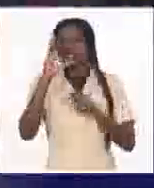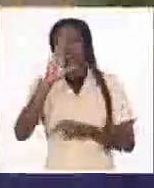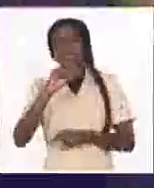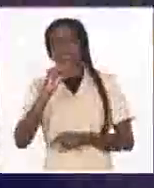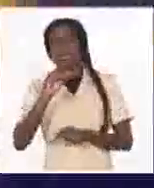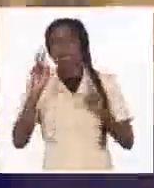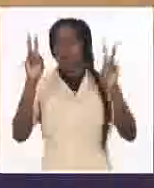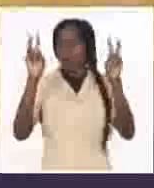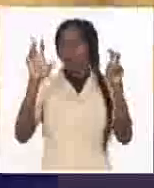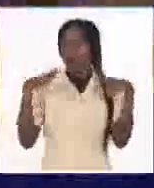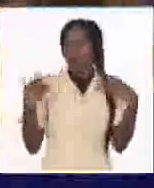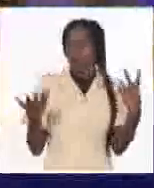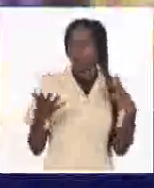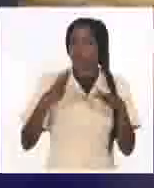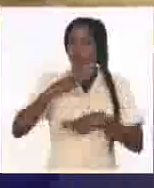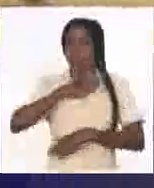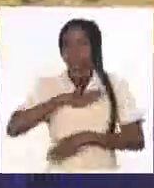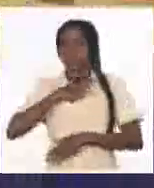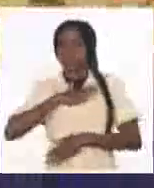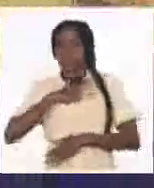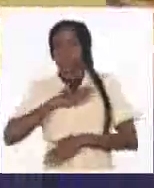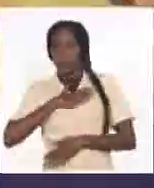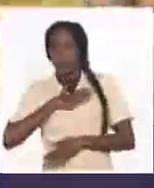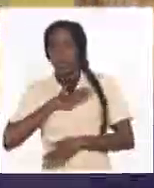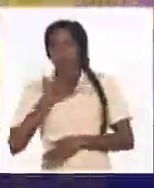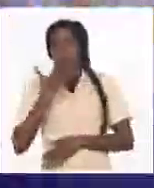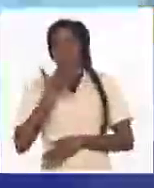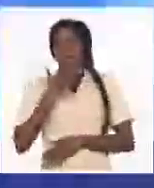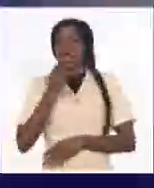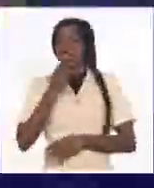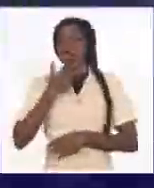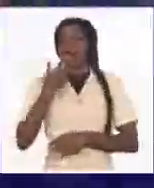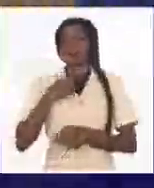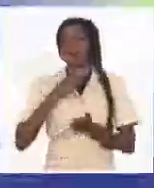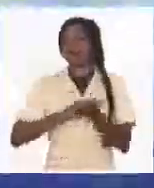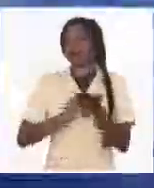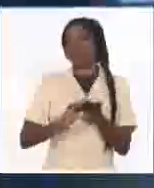comillas, pacíficas, reprimidas por el Ejecutivo.